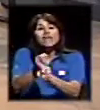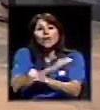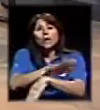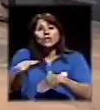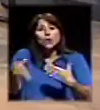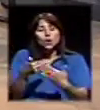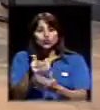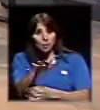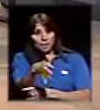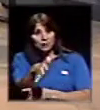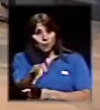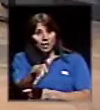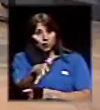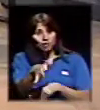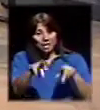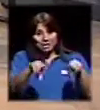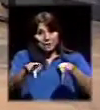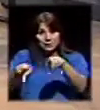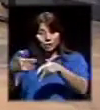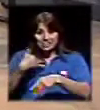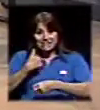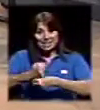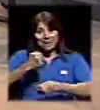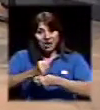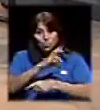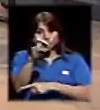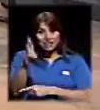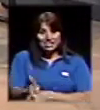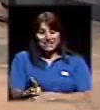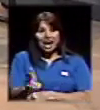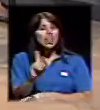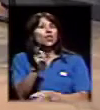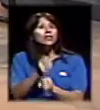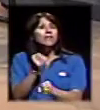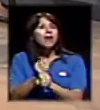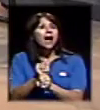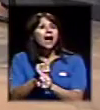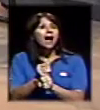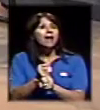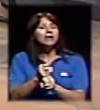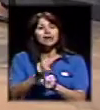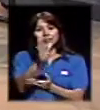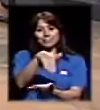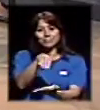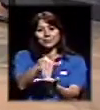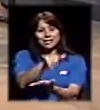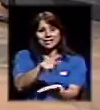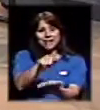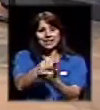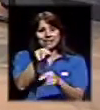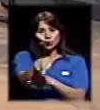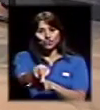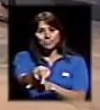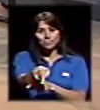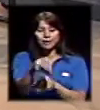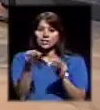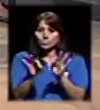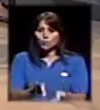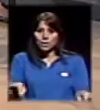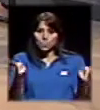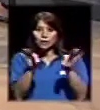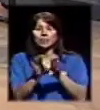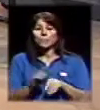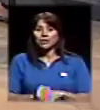menos de la población empleada de Costa Rica trabaja en el Cantón Central de San José. Qué importante. Eso es sumamente importante. Con